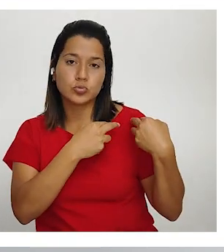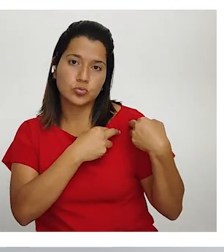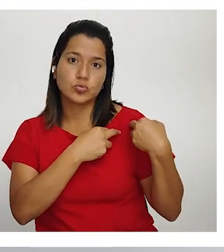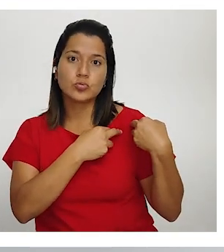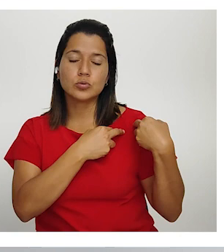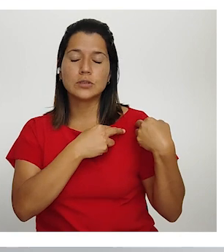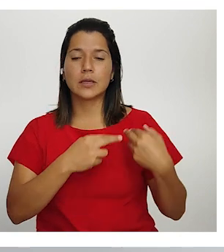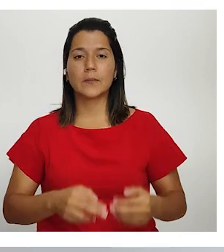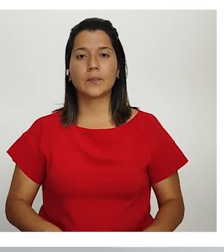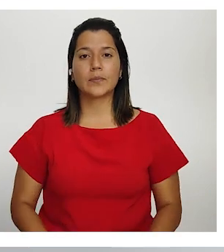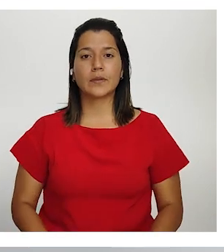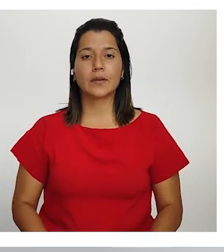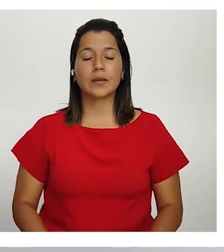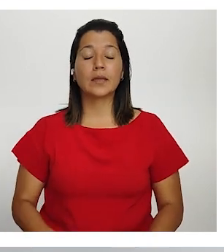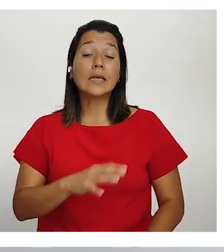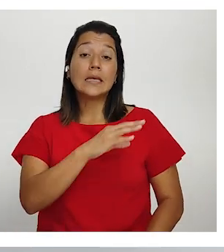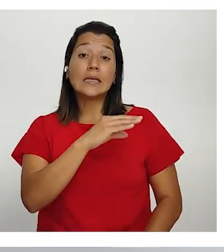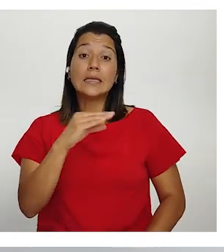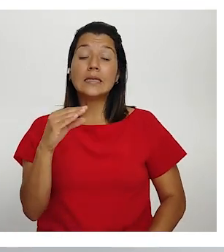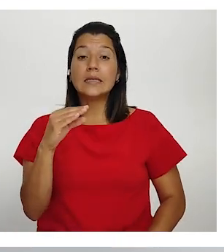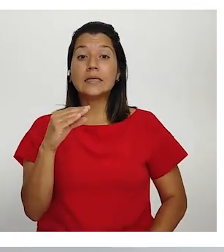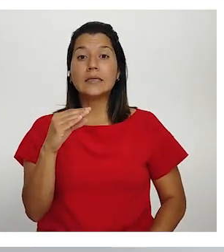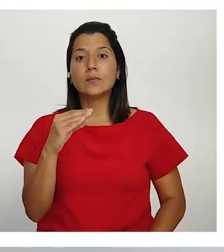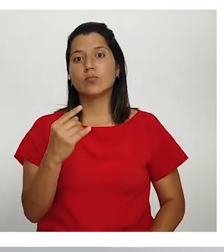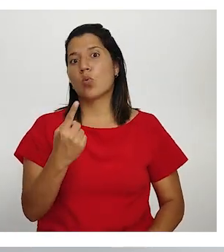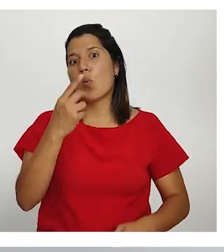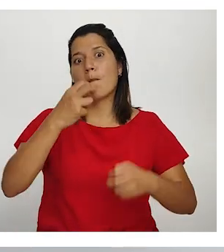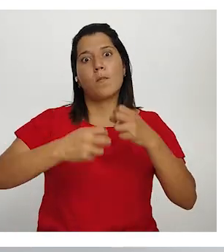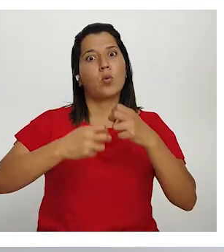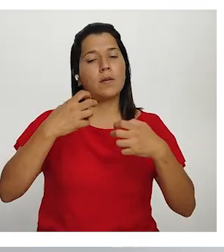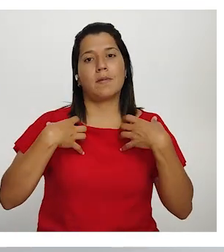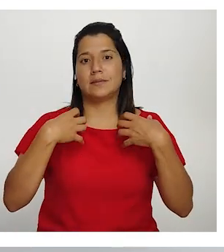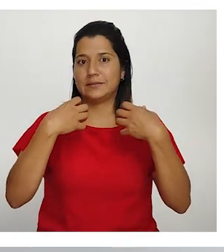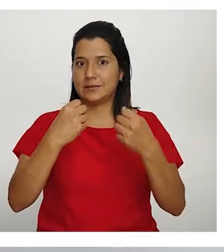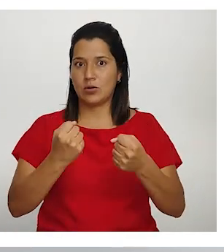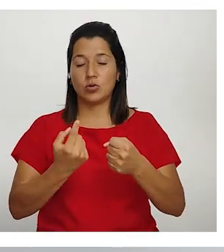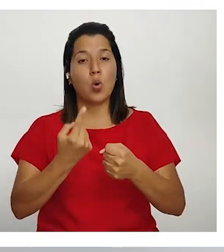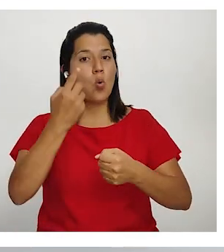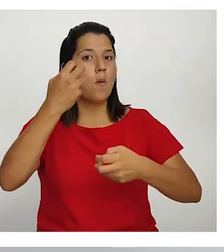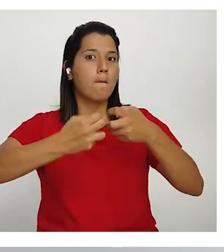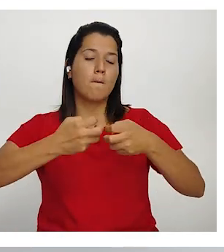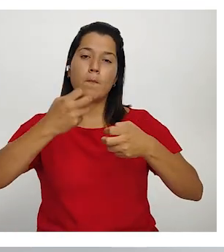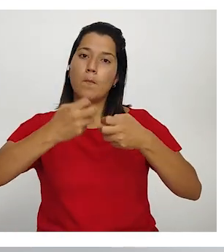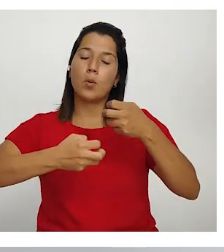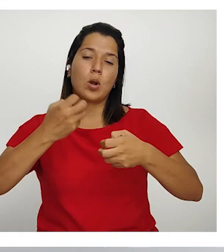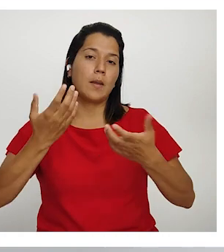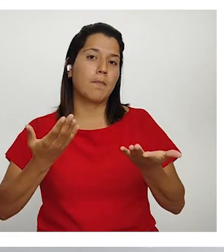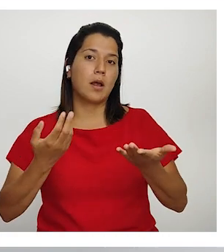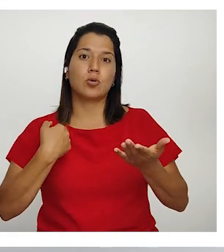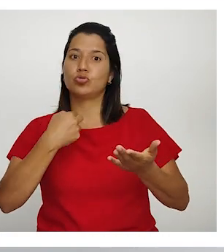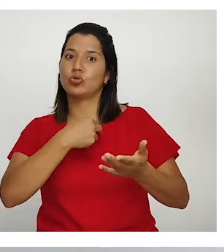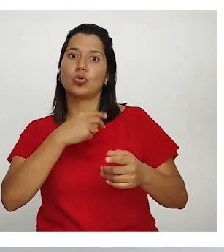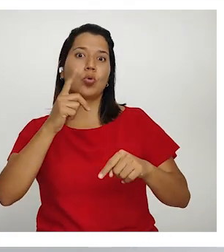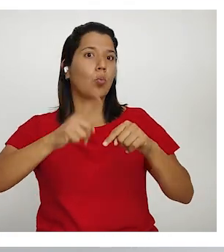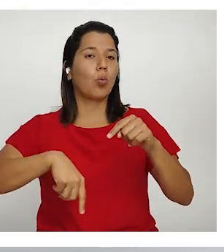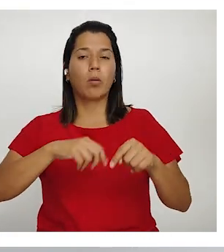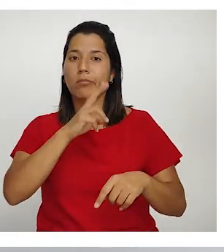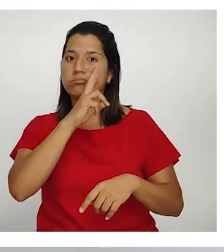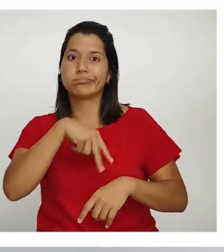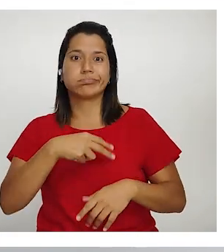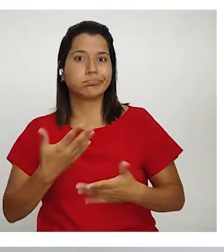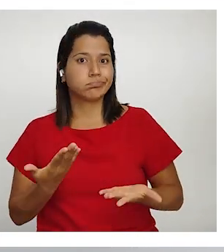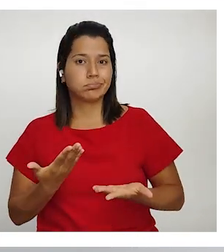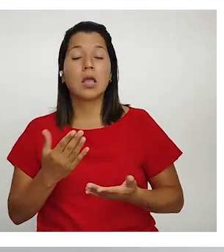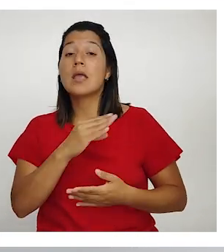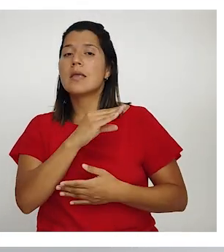sentido. Es un problema de salud, es un problema en donde no podemos dejarlo de lado y tenemos que